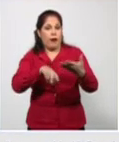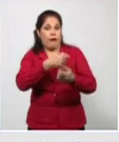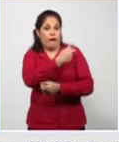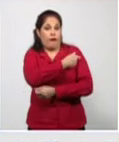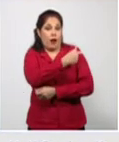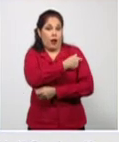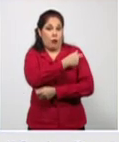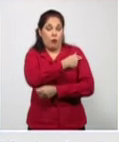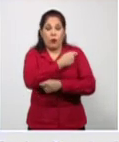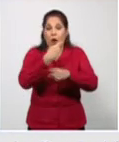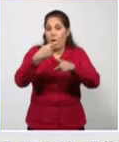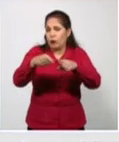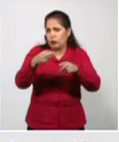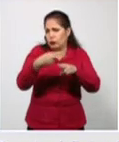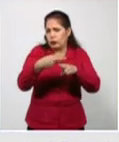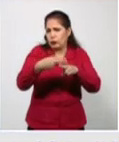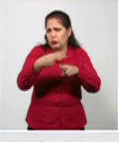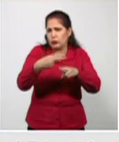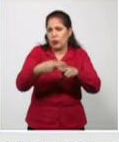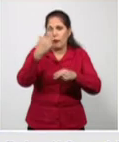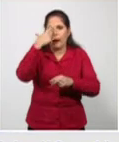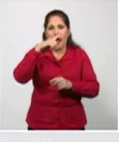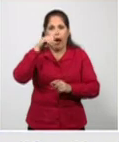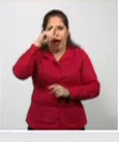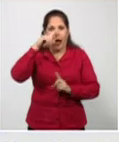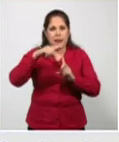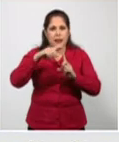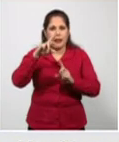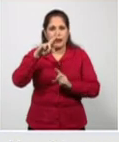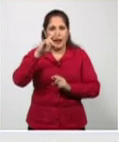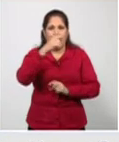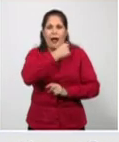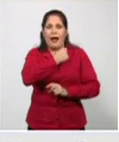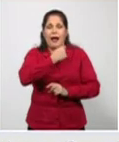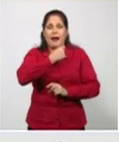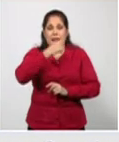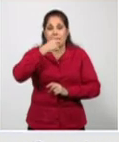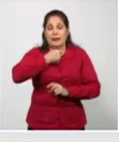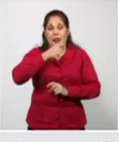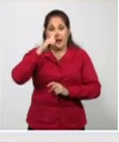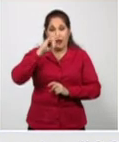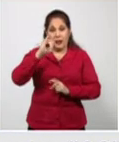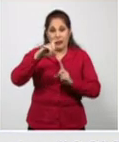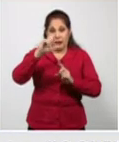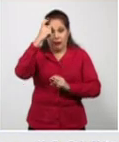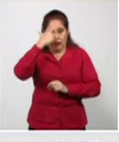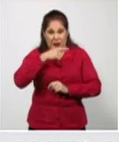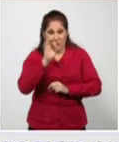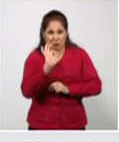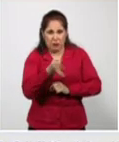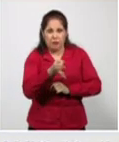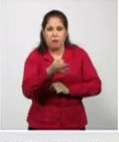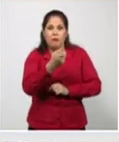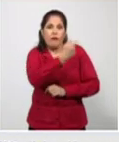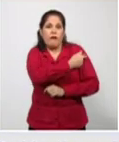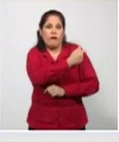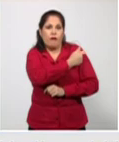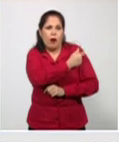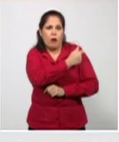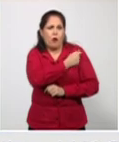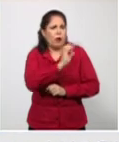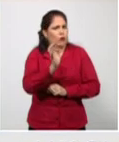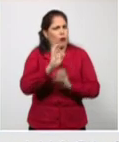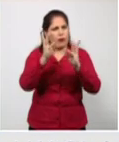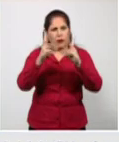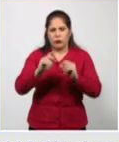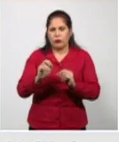AstraZeneca no estaba dando mucho resultado en pacientes que ya tenían la variante genética